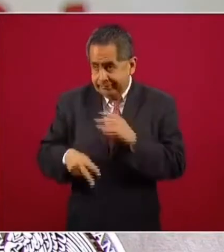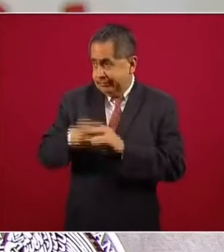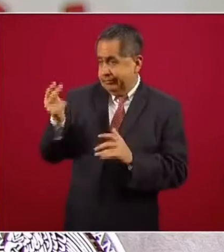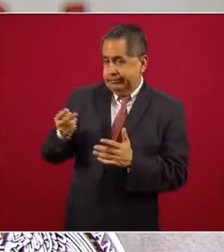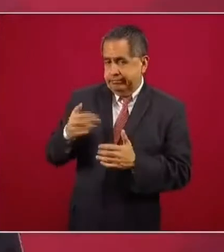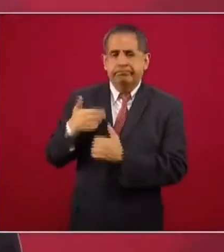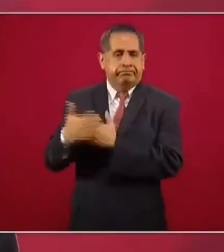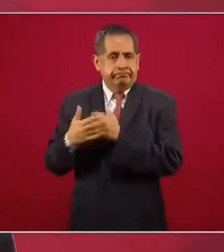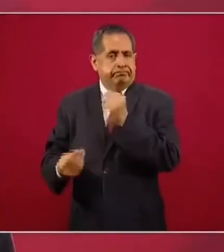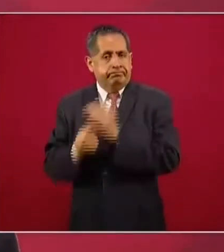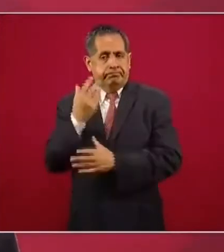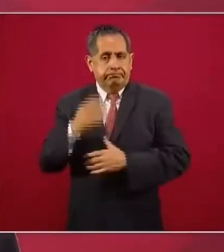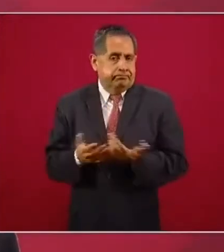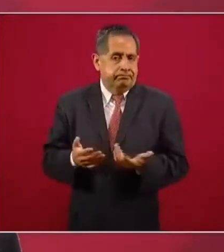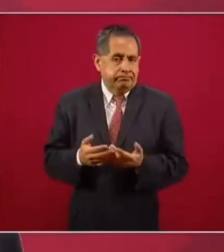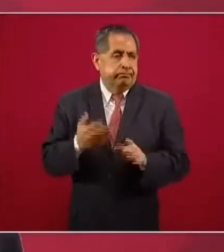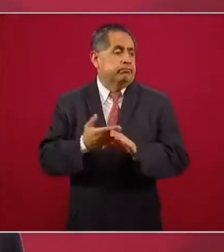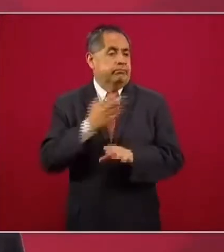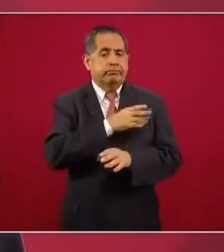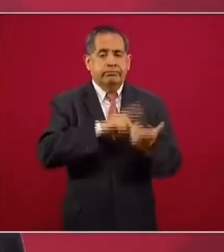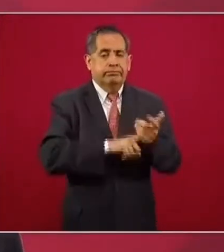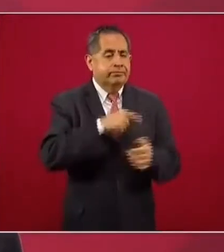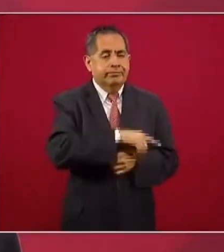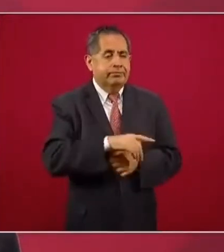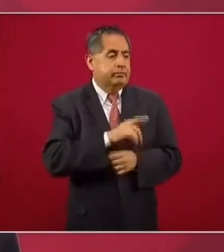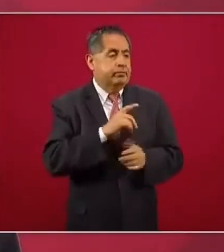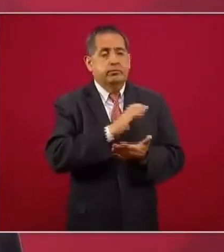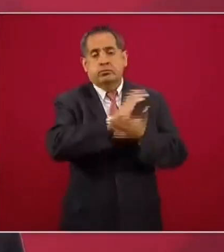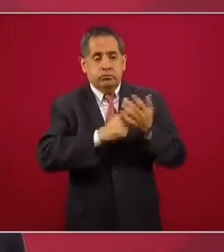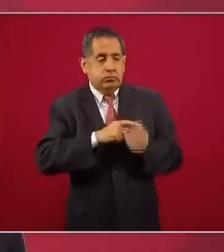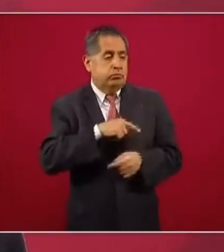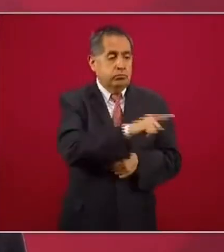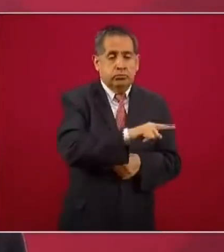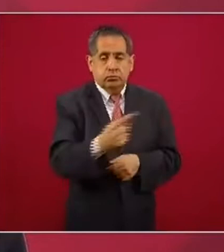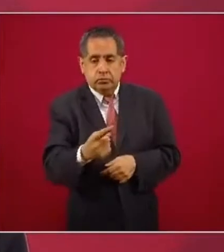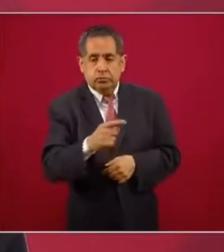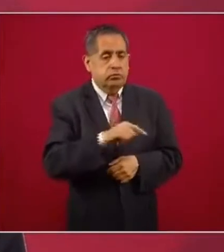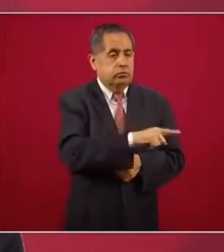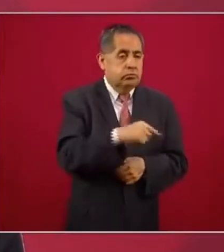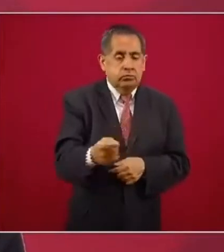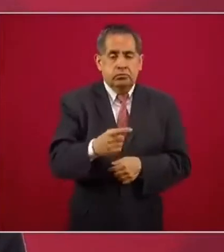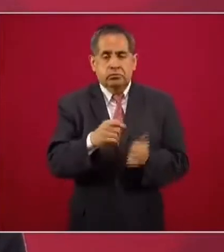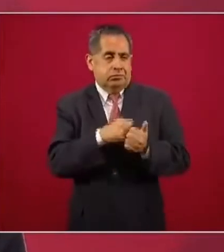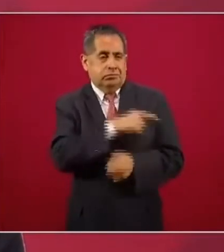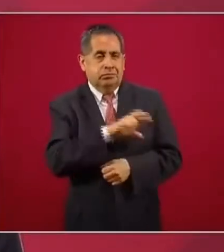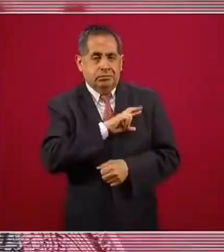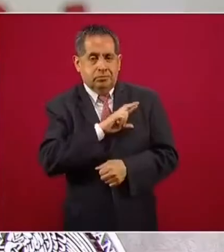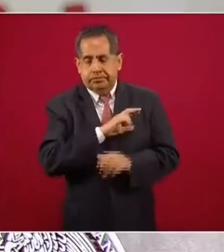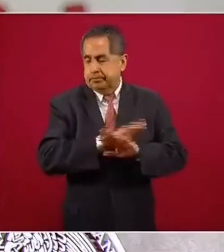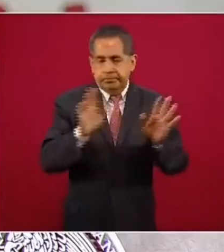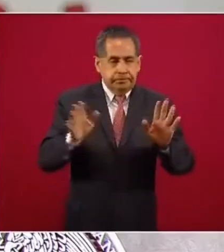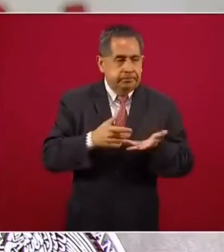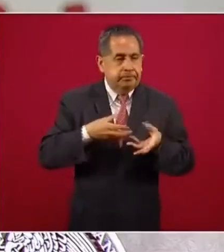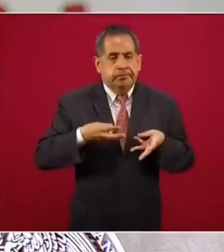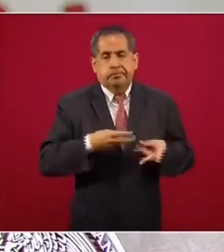medicamentos. Todo era también mediante contratos con particulares,